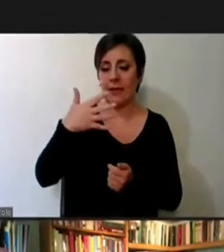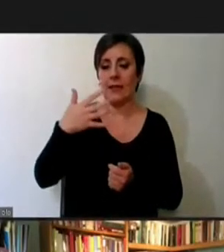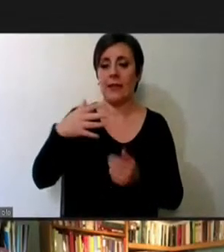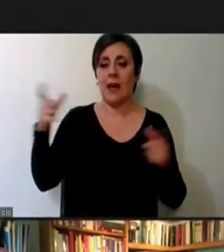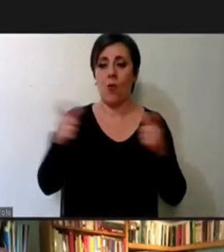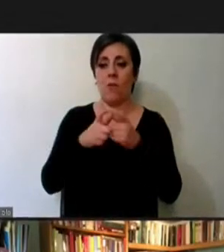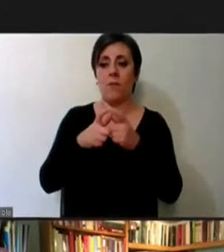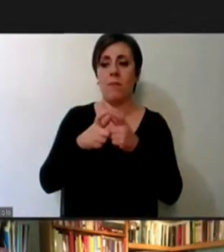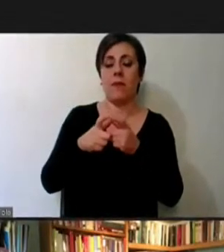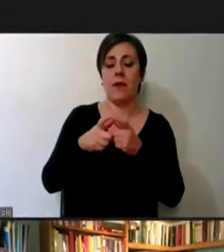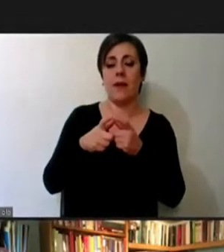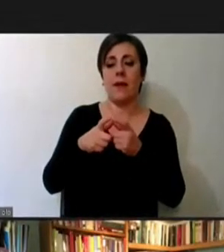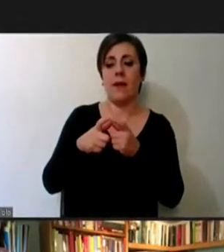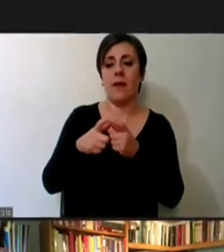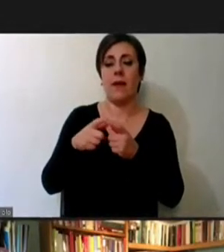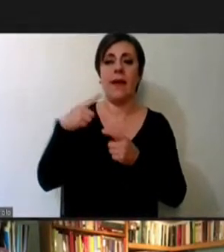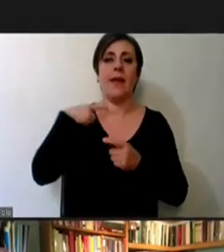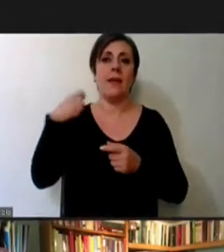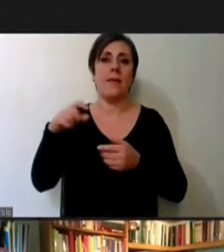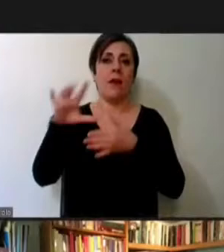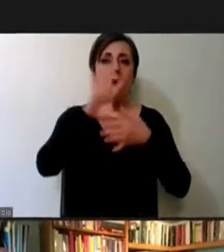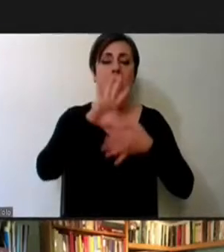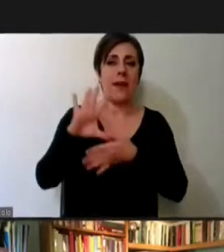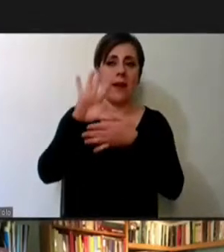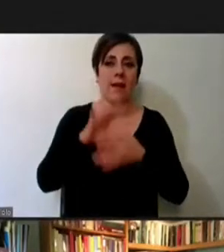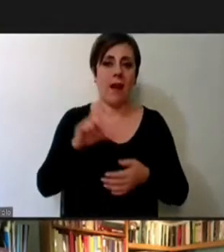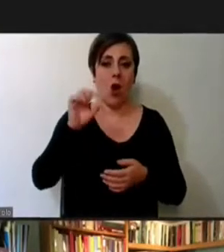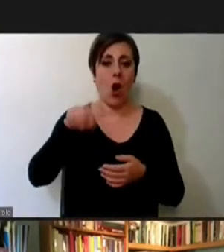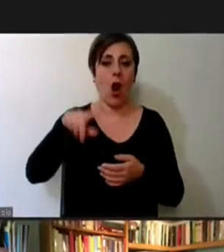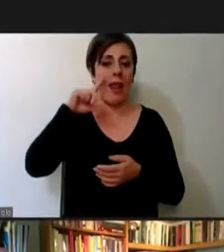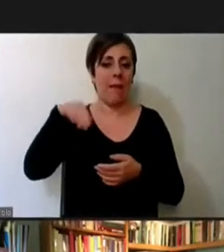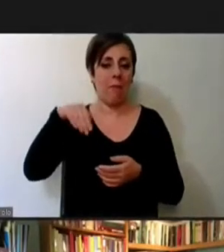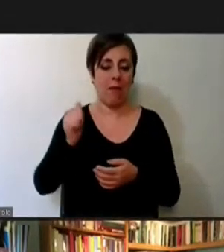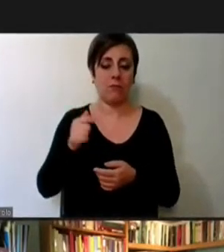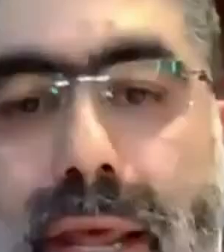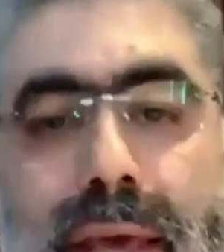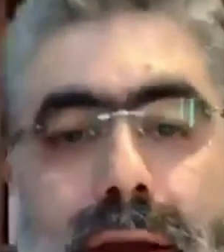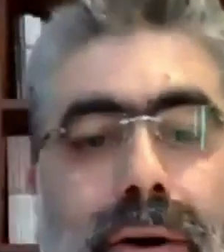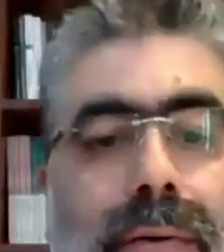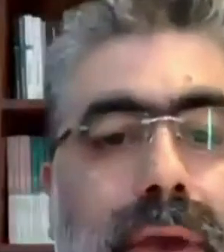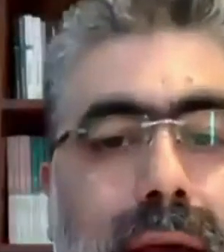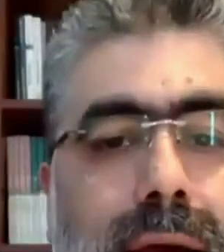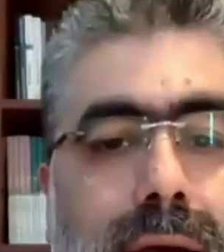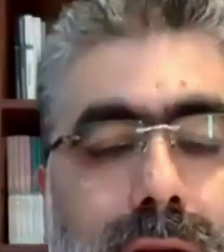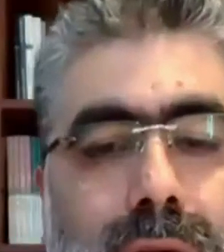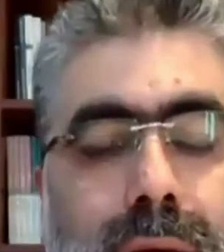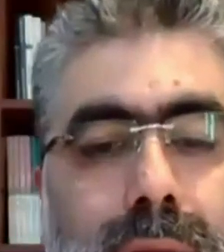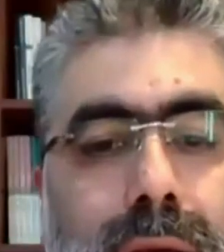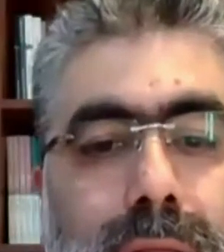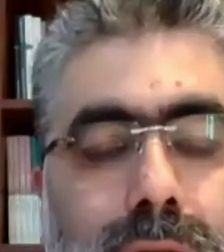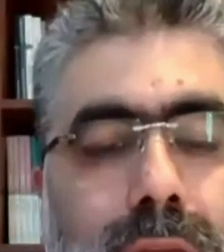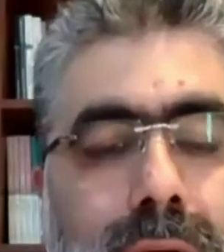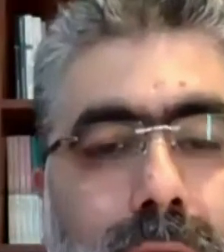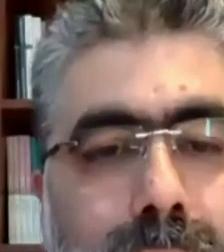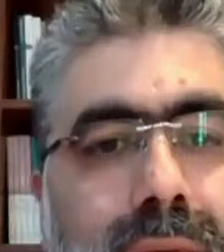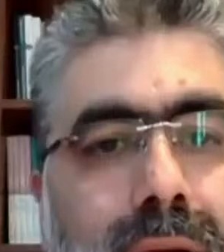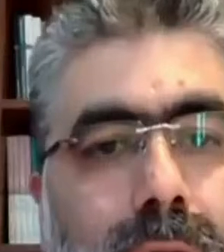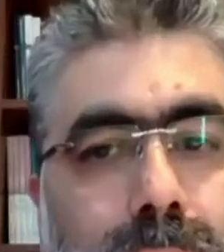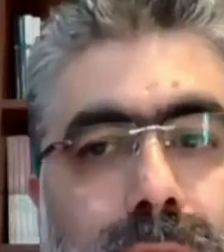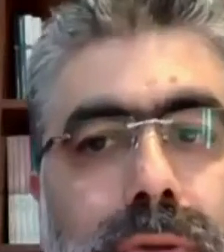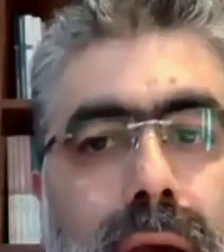agendas locales de género en Colima. Con ustedes le dejo a todas las